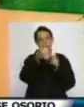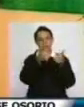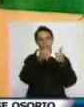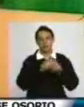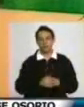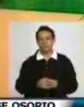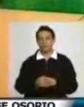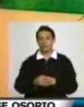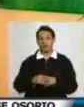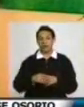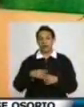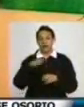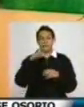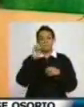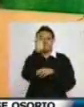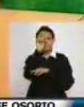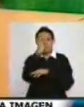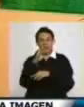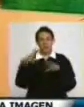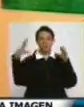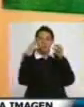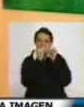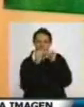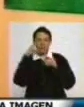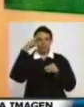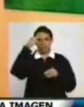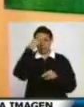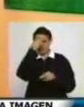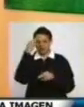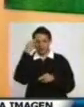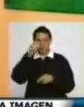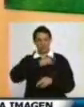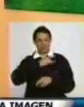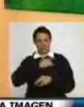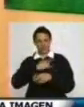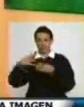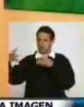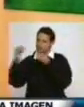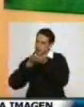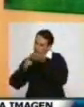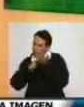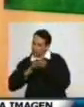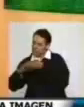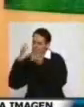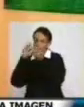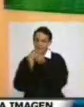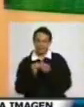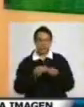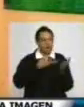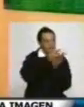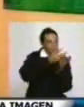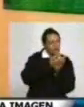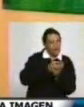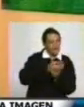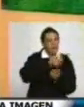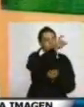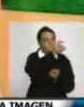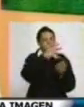Universidad Católica de Pereira para beneficiar a las microempresas en la elaboración de imagen